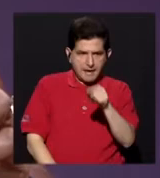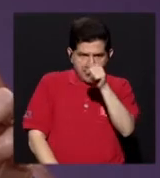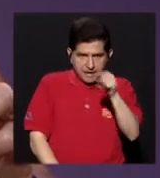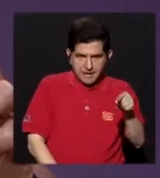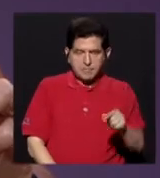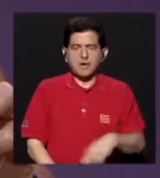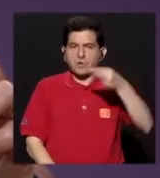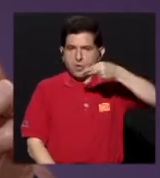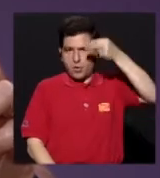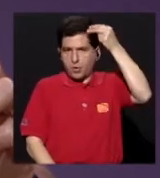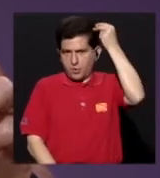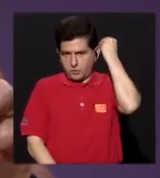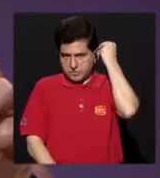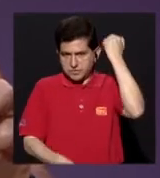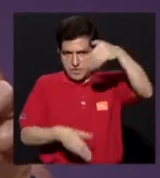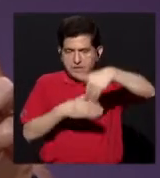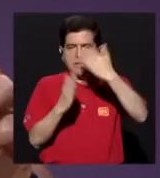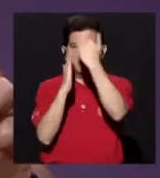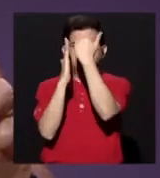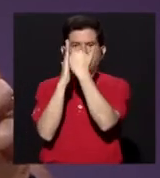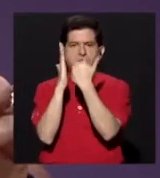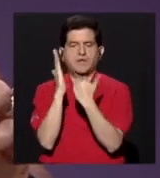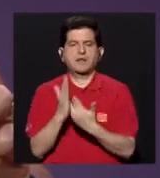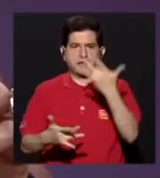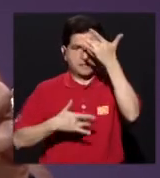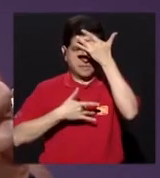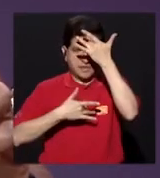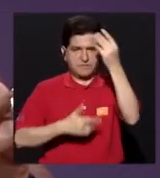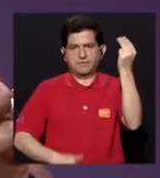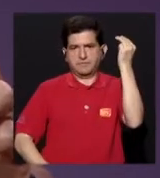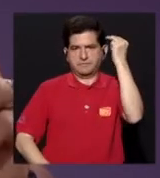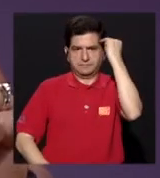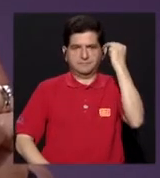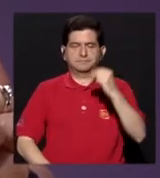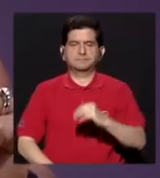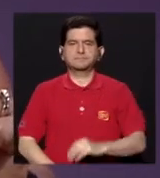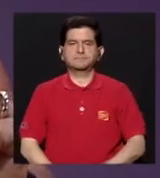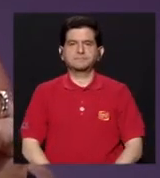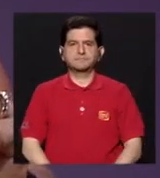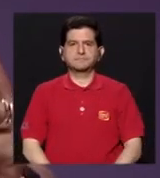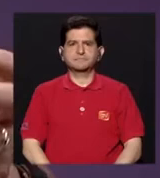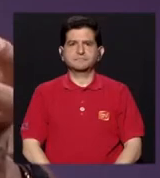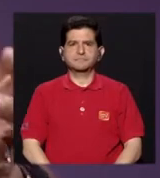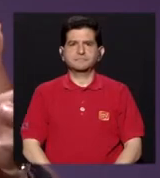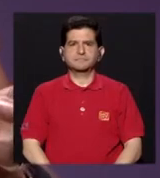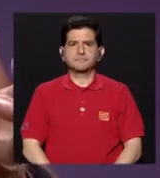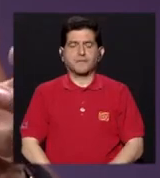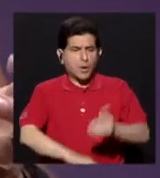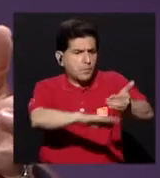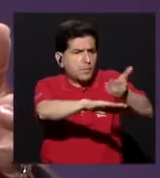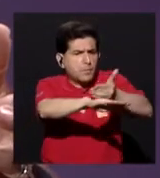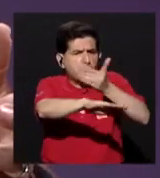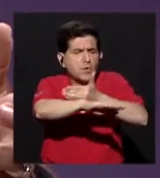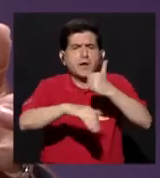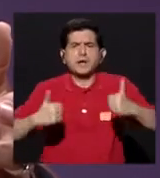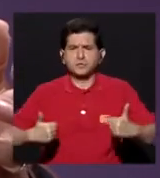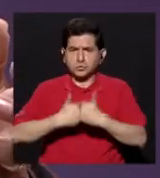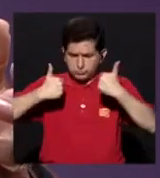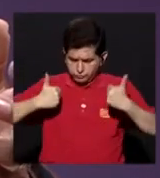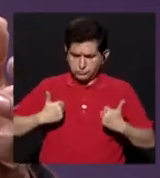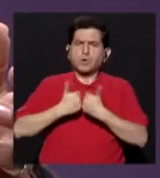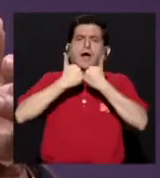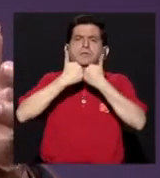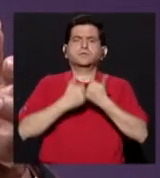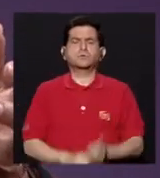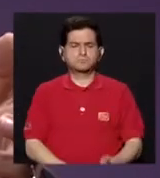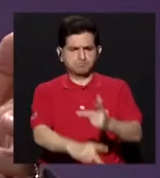la homosexualidad de la lista de enfermedades mentales. ¿Cuáles son los avances, los retos que